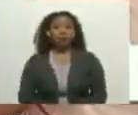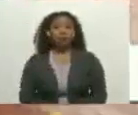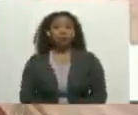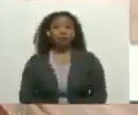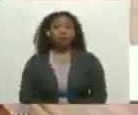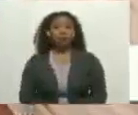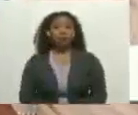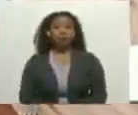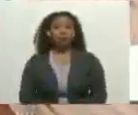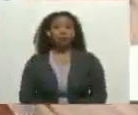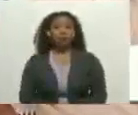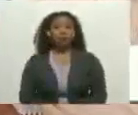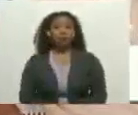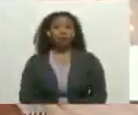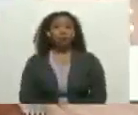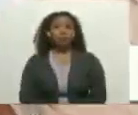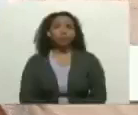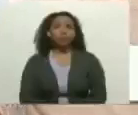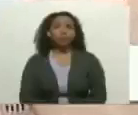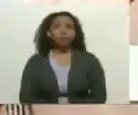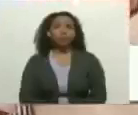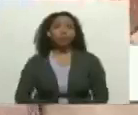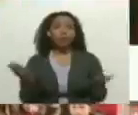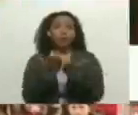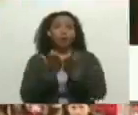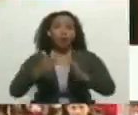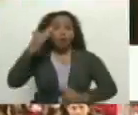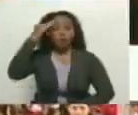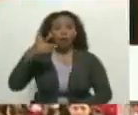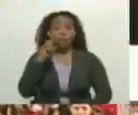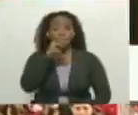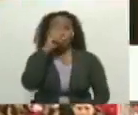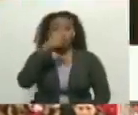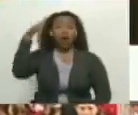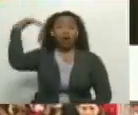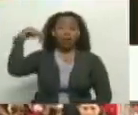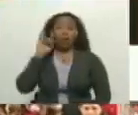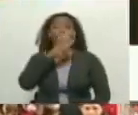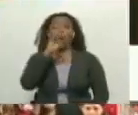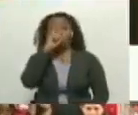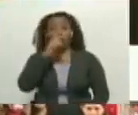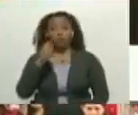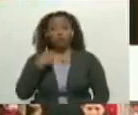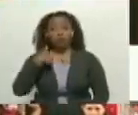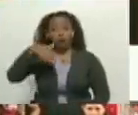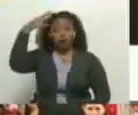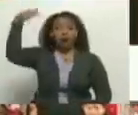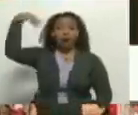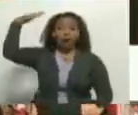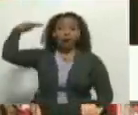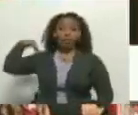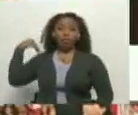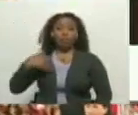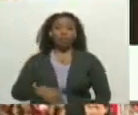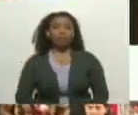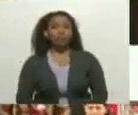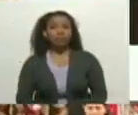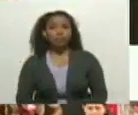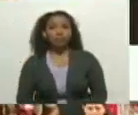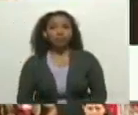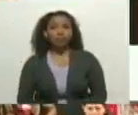allá, por la Academia Militar. 20 años para atrás son 40 años, casi, en la